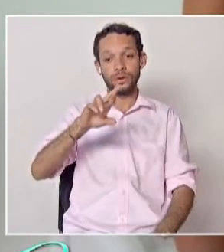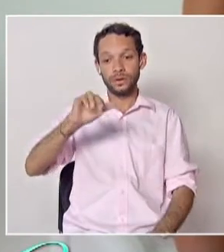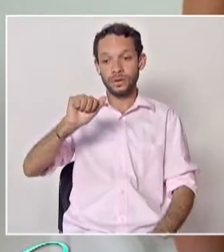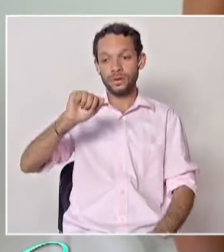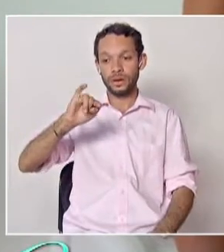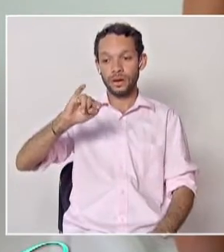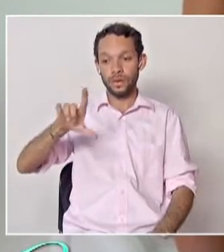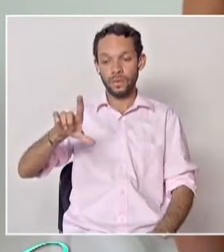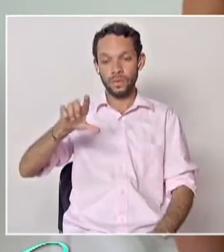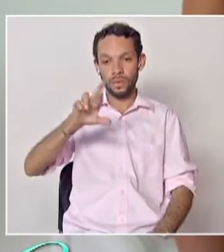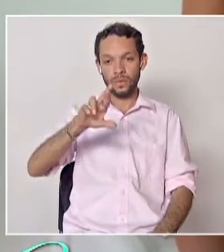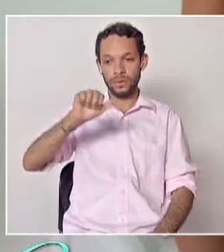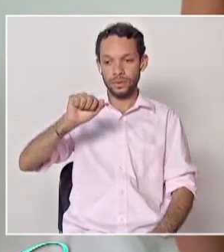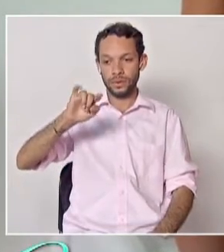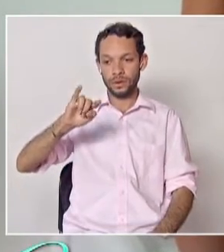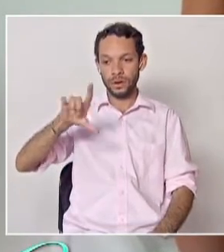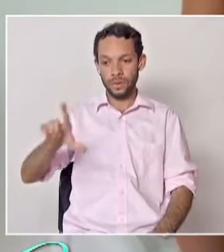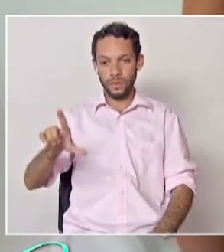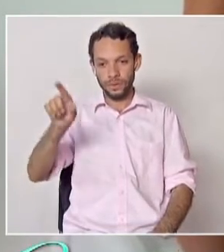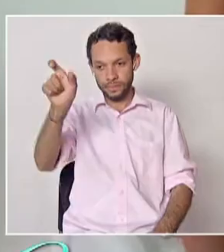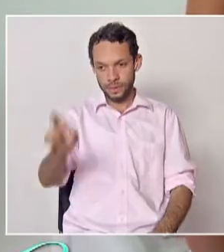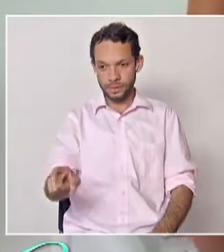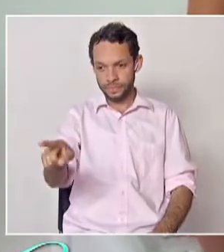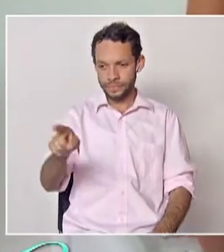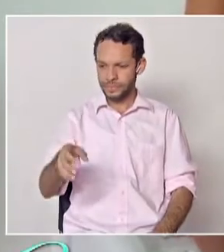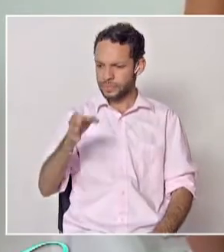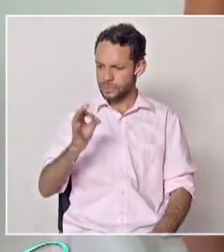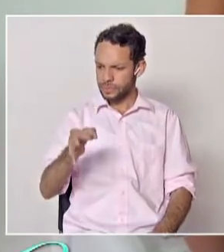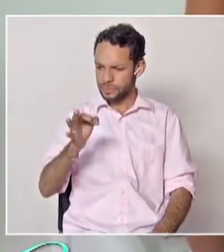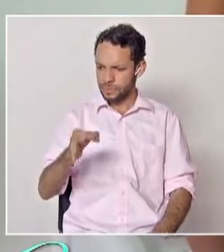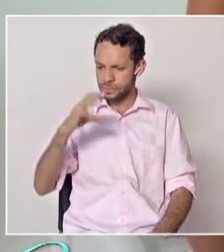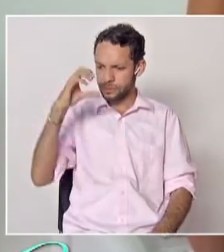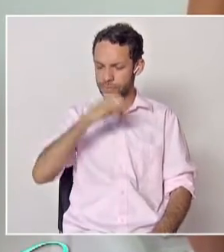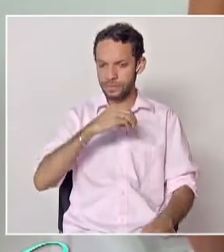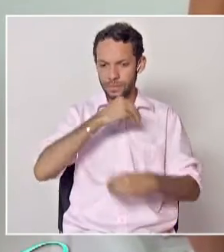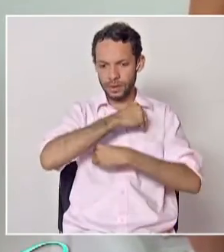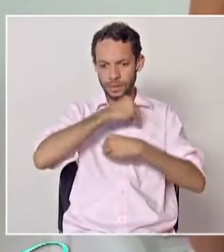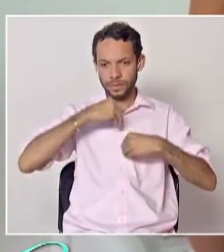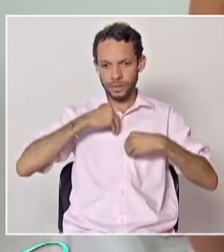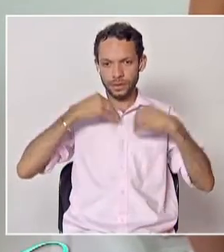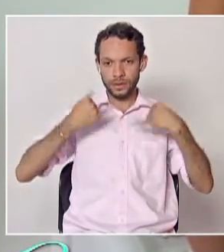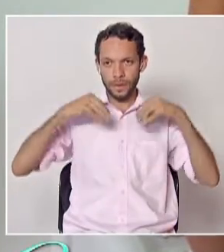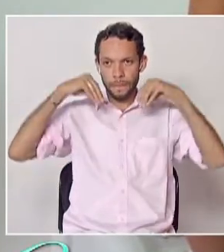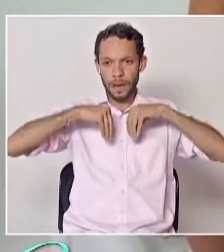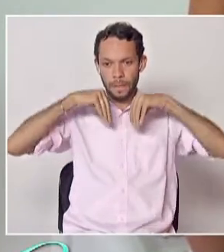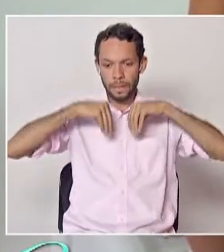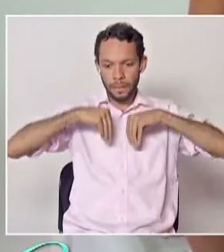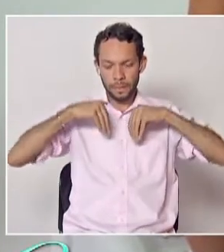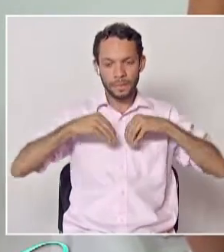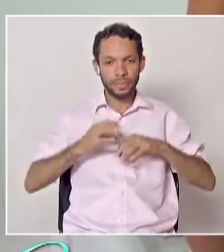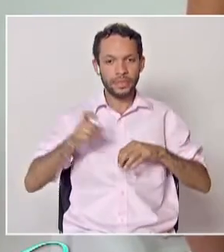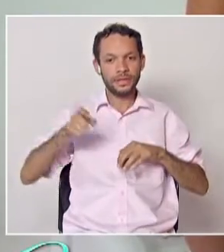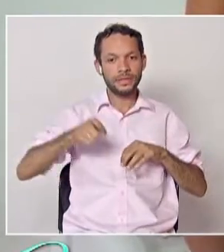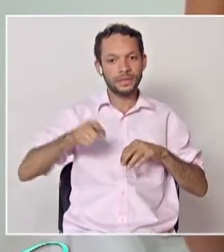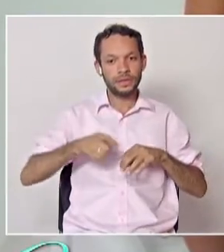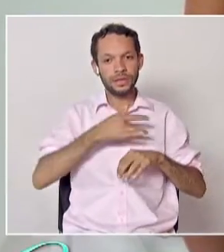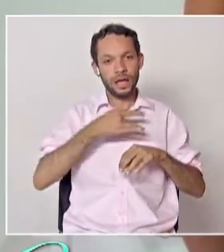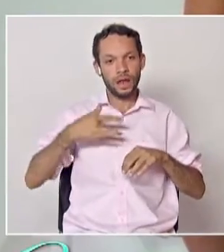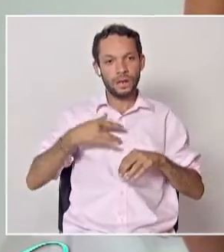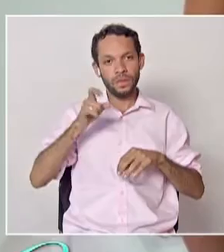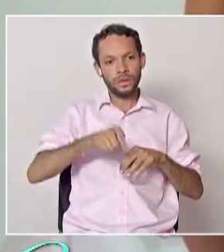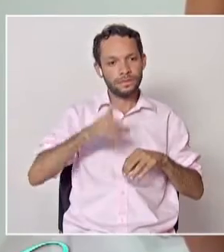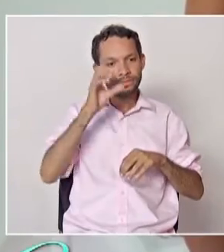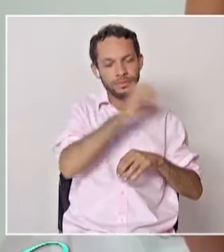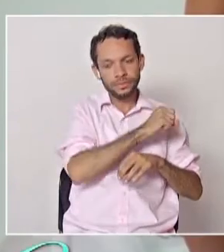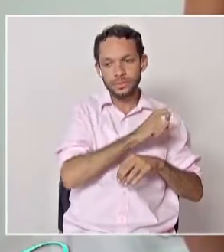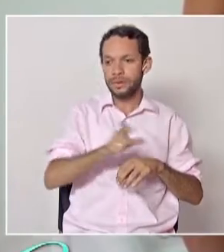usted siempre, como lo hacemos, está con el concepto ortodoxo de los exámenes diagnósticos. Sí, doctor, la